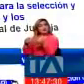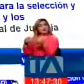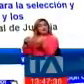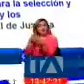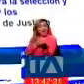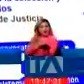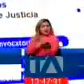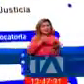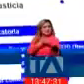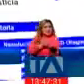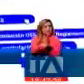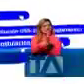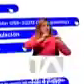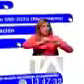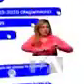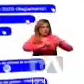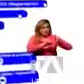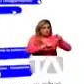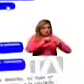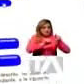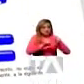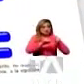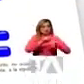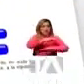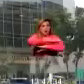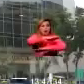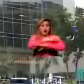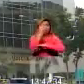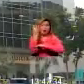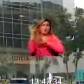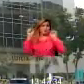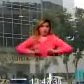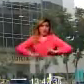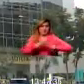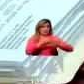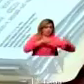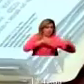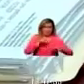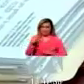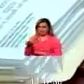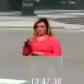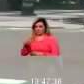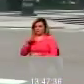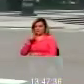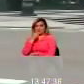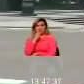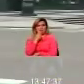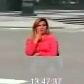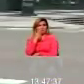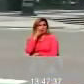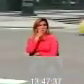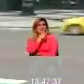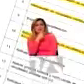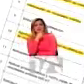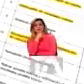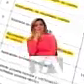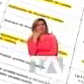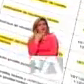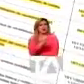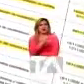el acceso a esos expedientes a través de la página web. Este sinsentido es para los veedores ciudadanos